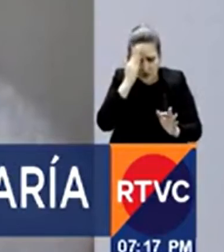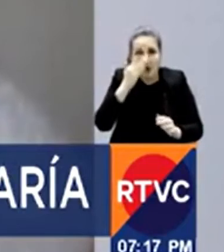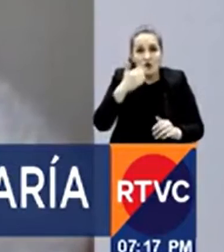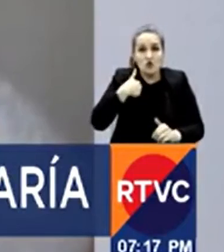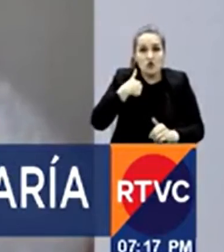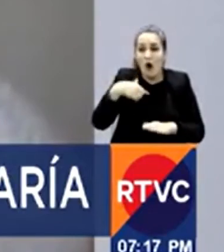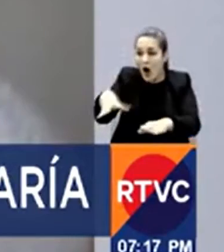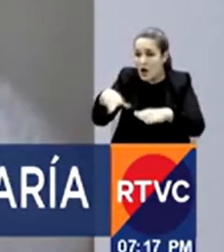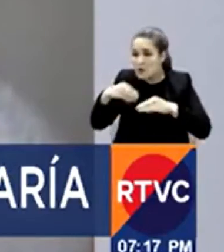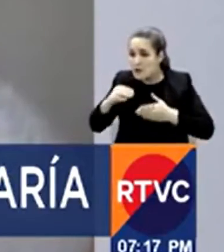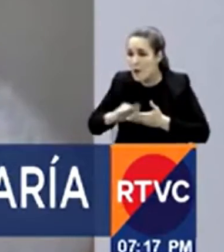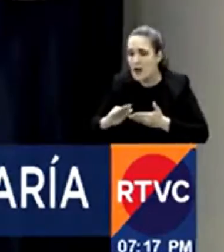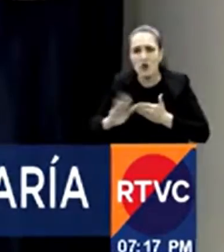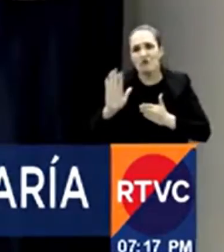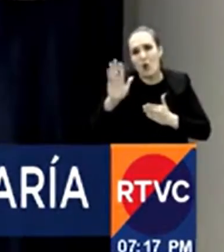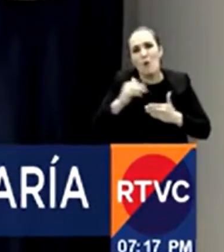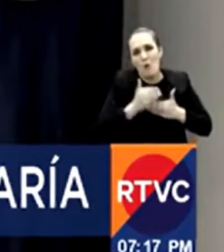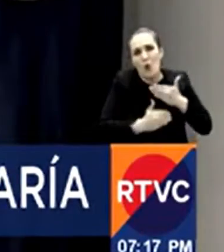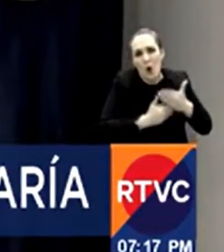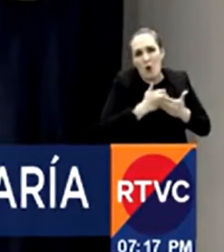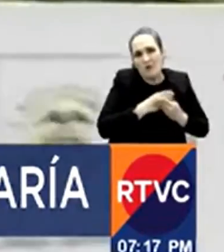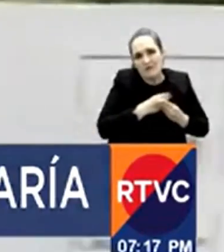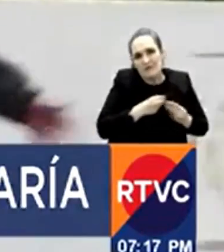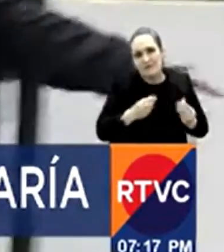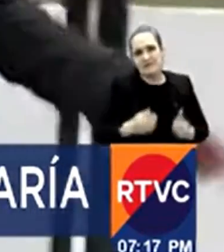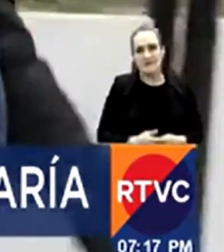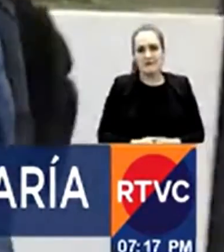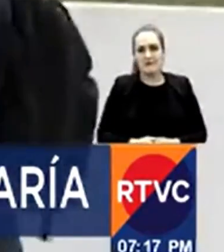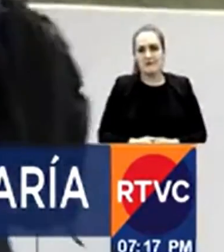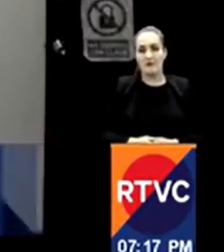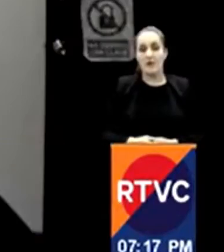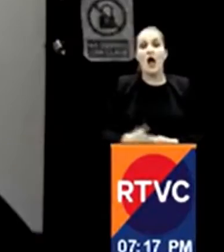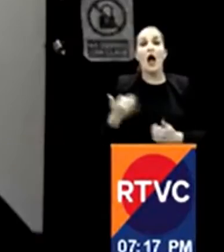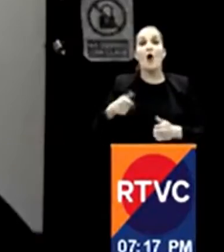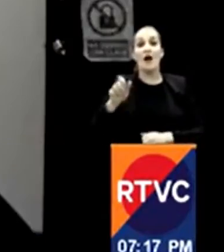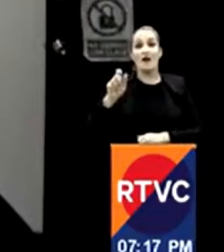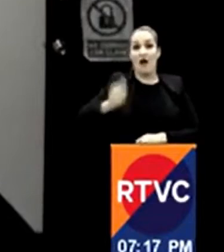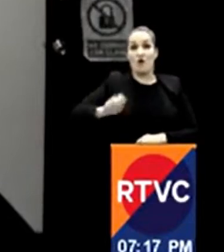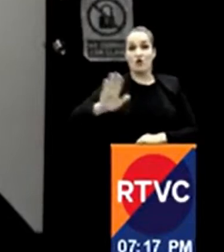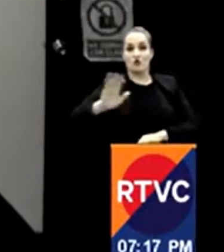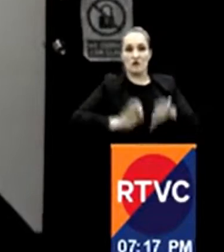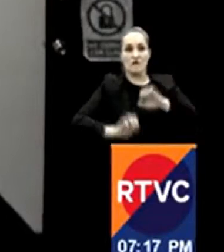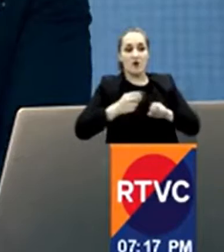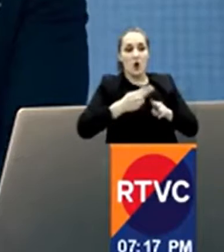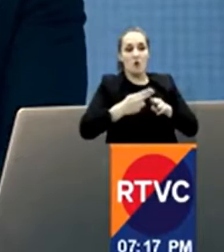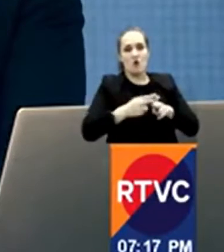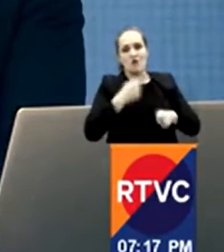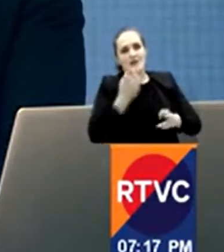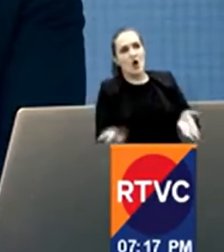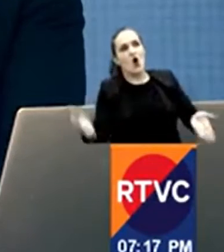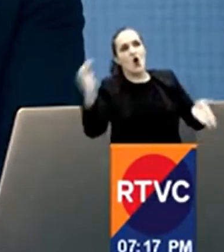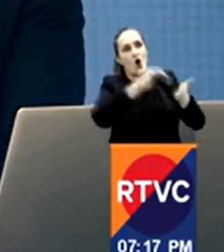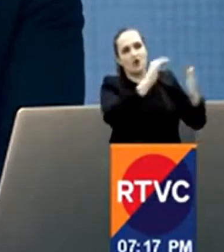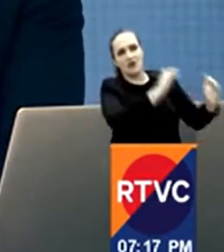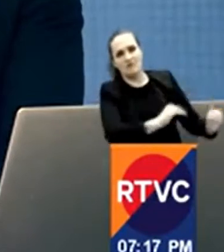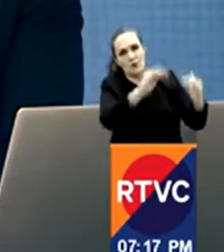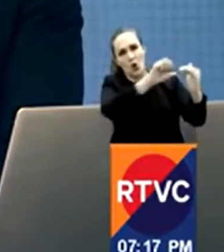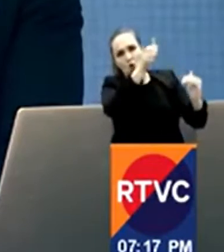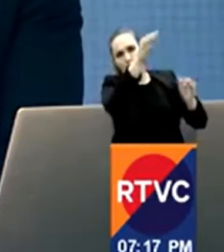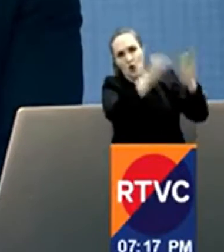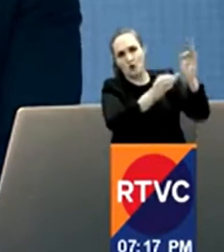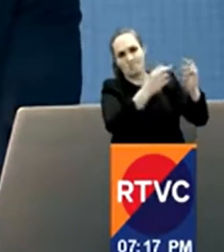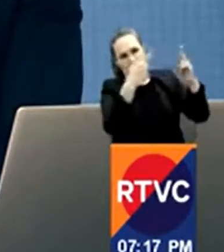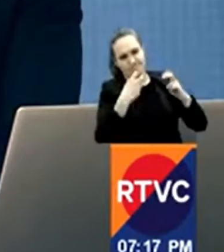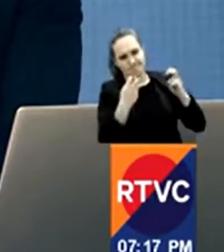no, estoy en el proceso. La defensa de los condenados apelará a la decisión en los próximos días. Y en Bogotá, un juez de control